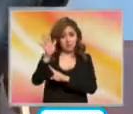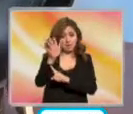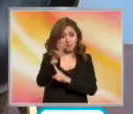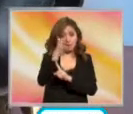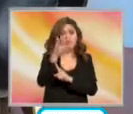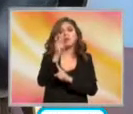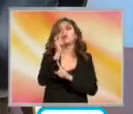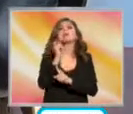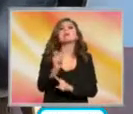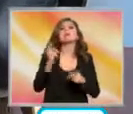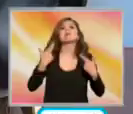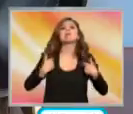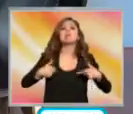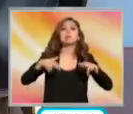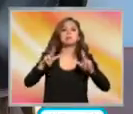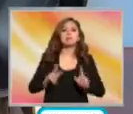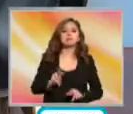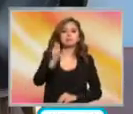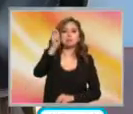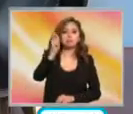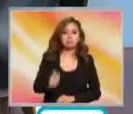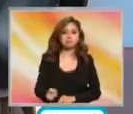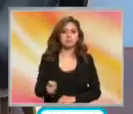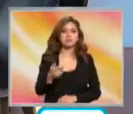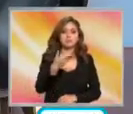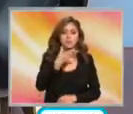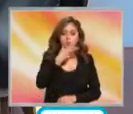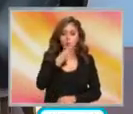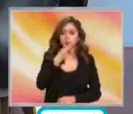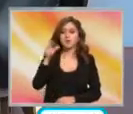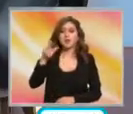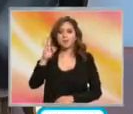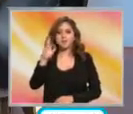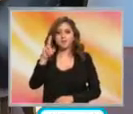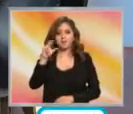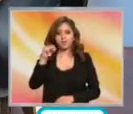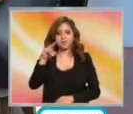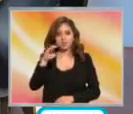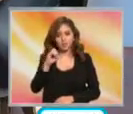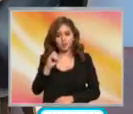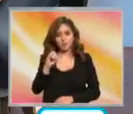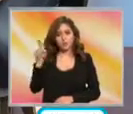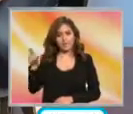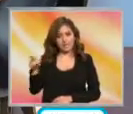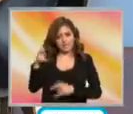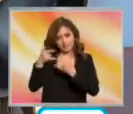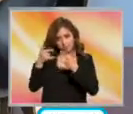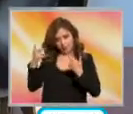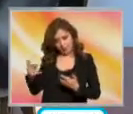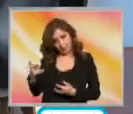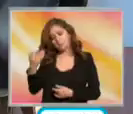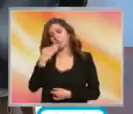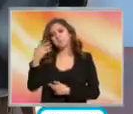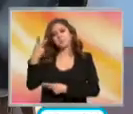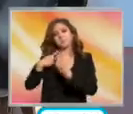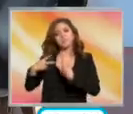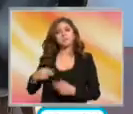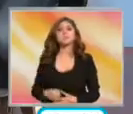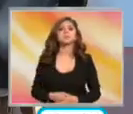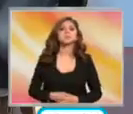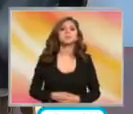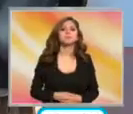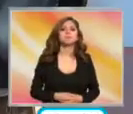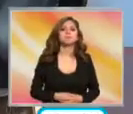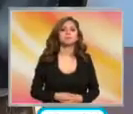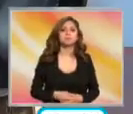La bandera, el símbolo que nos identifica Enrique y Francisco Claro. Hernández, nuestro historiador, está aquí para ¿Cómo estás, hablarnos. Francisco? Bien, gracias. Buenos días.